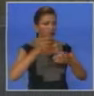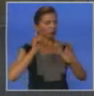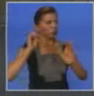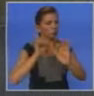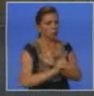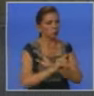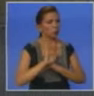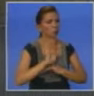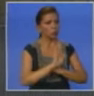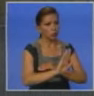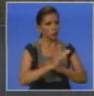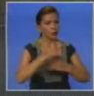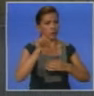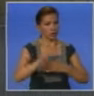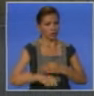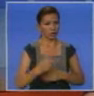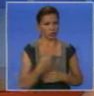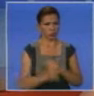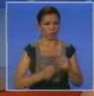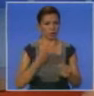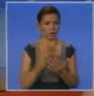como autor de este crimen.